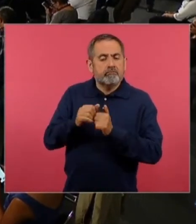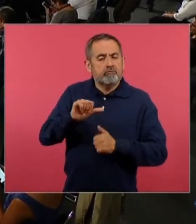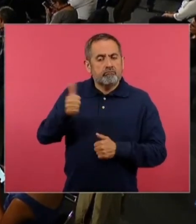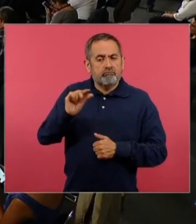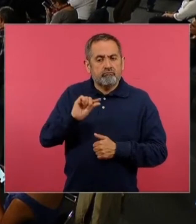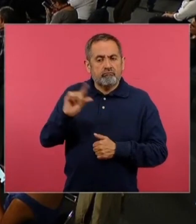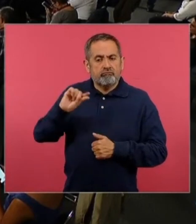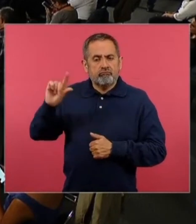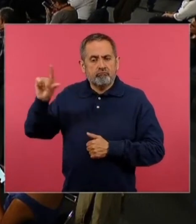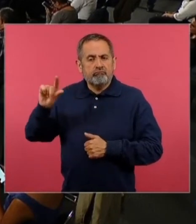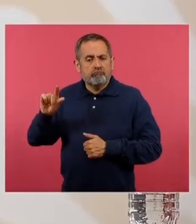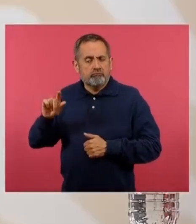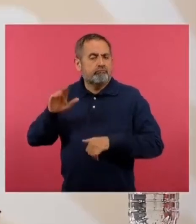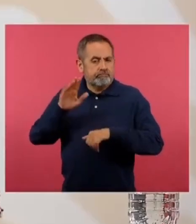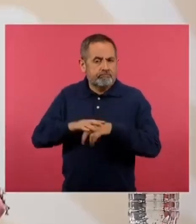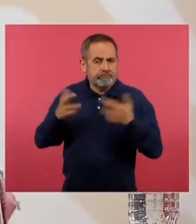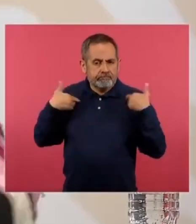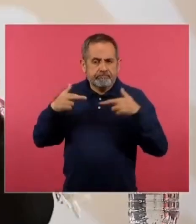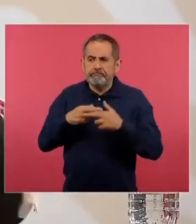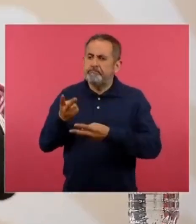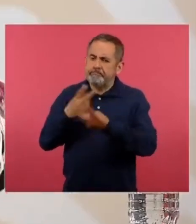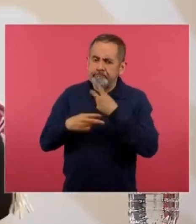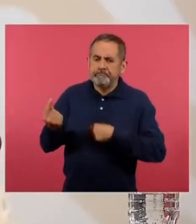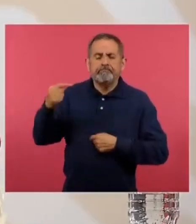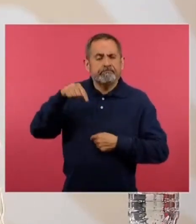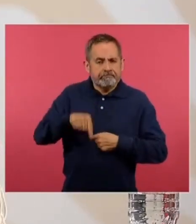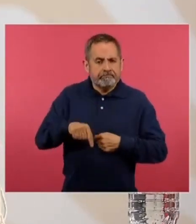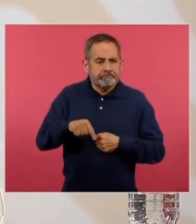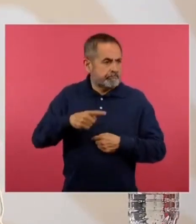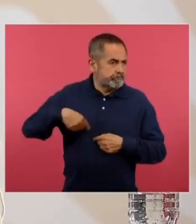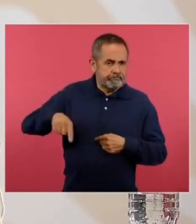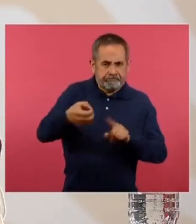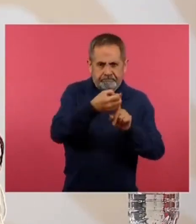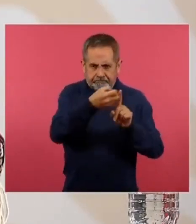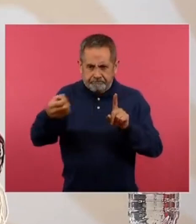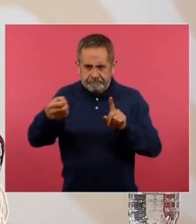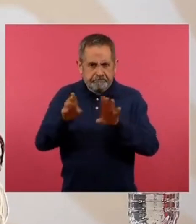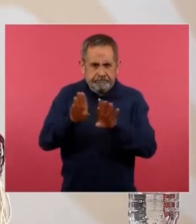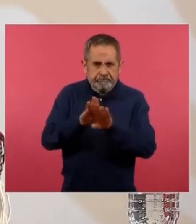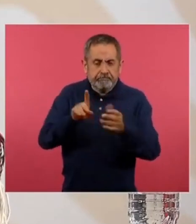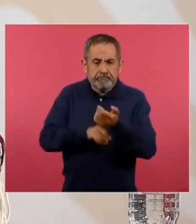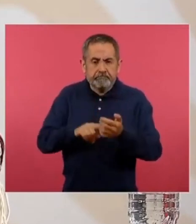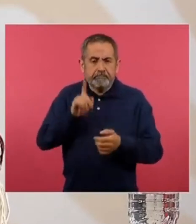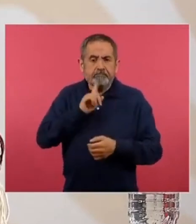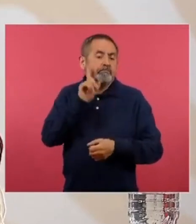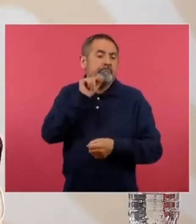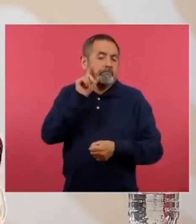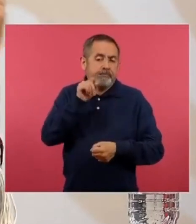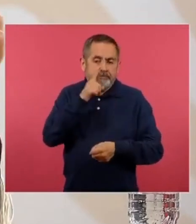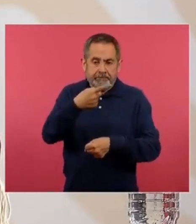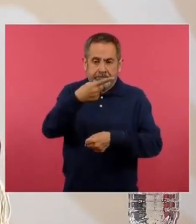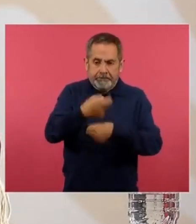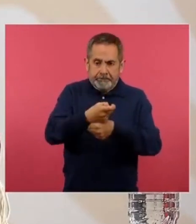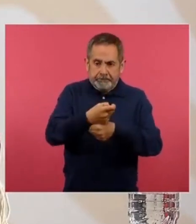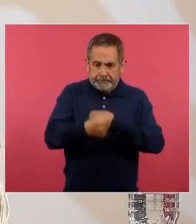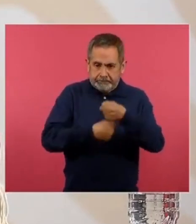otros especialistas y más maestros, que pudiéramos organizarnos en que mañana sea primer grado. Todo lo